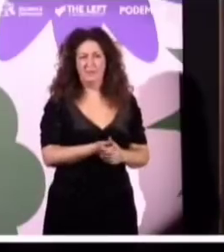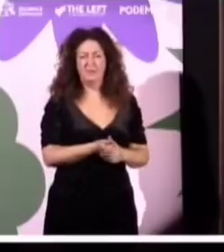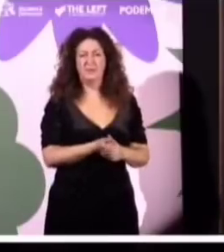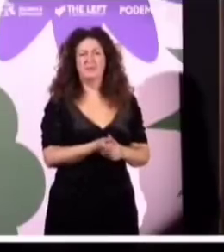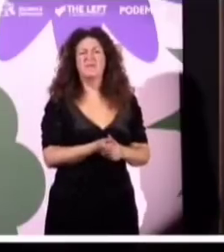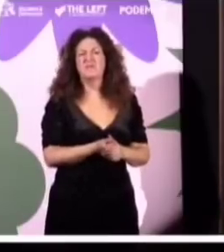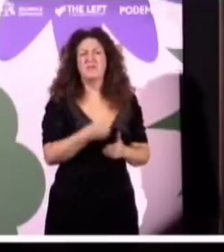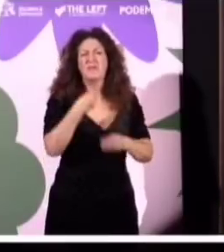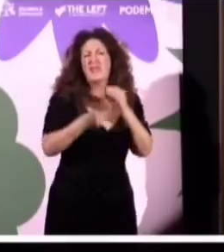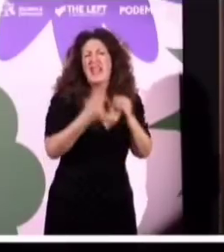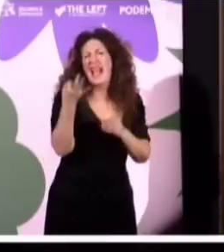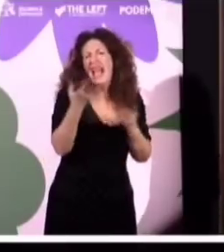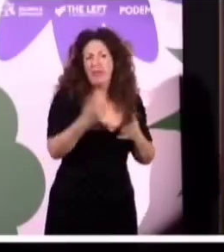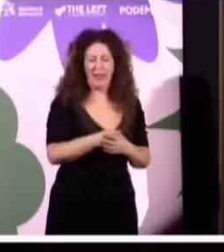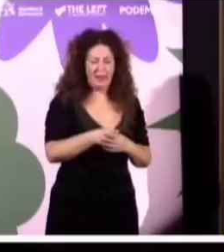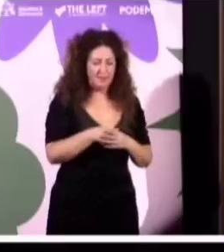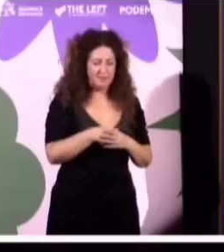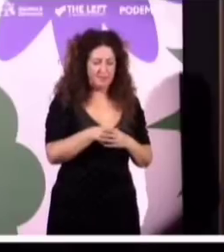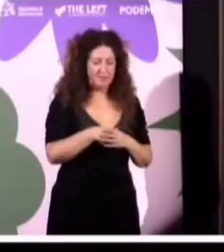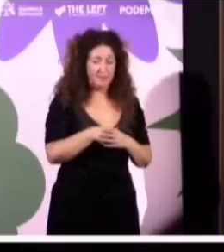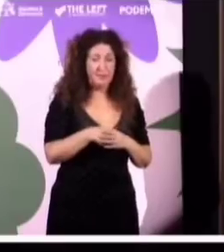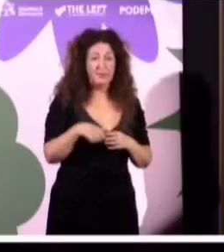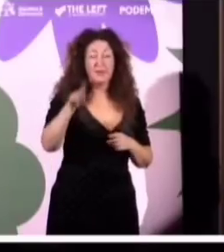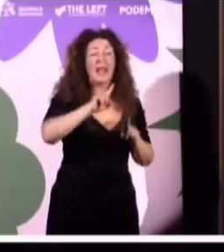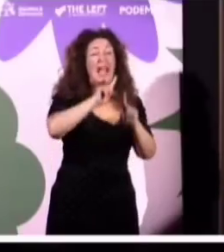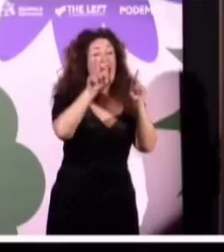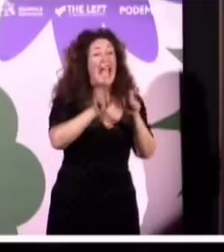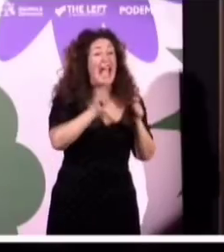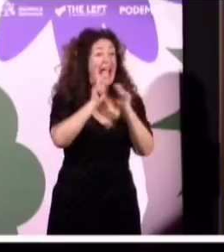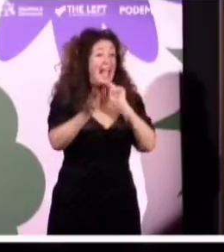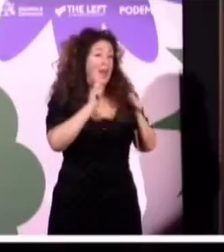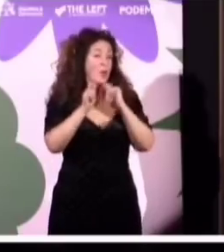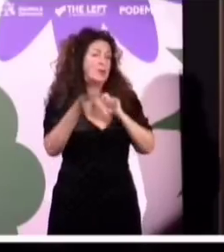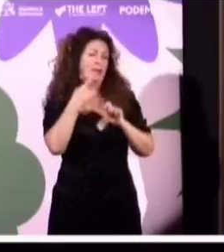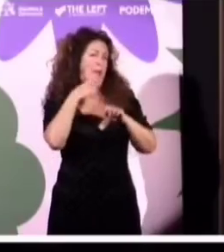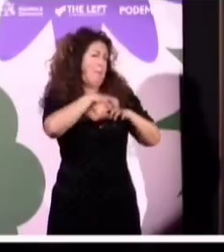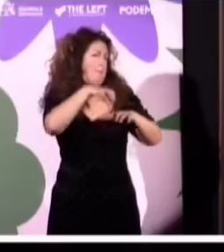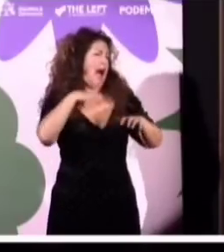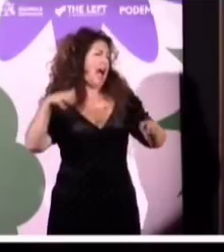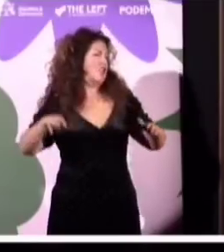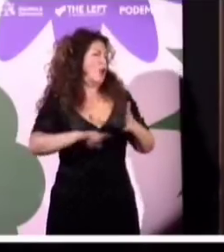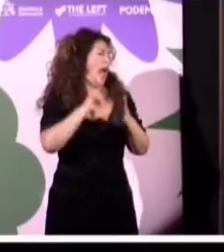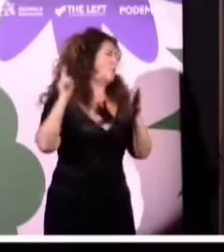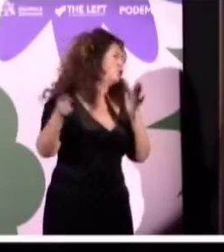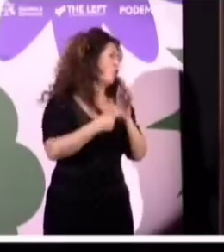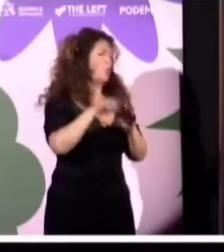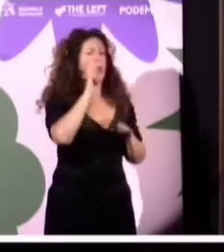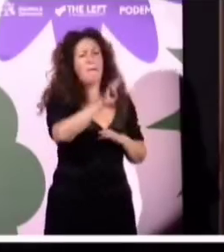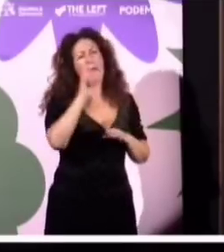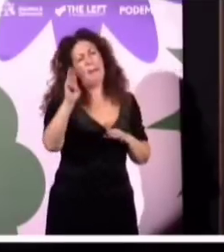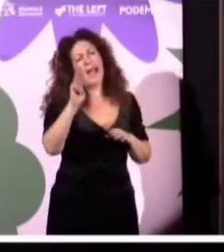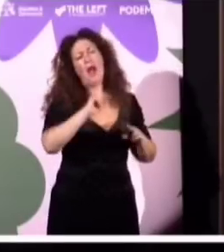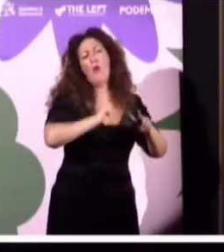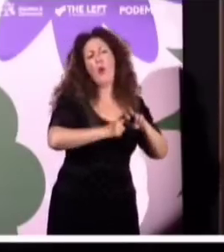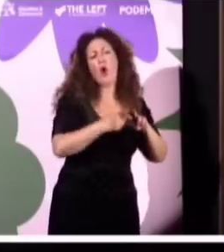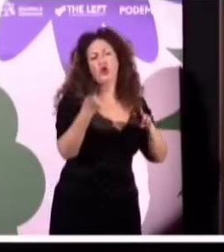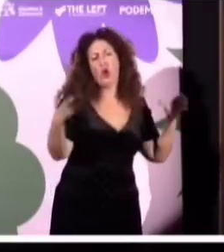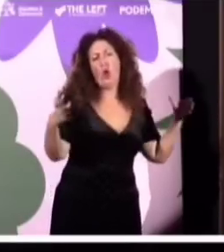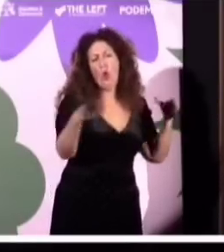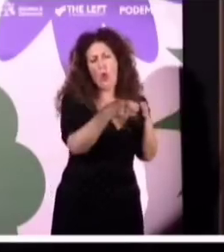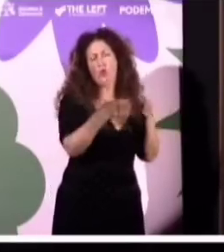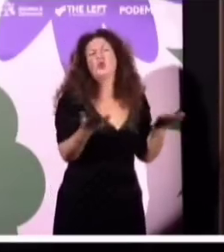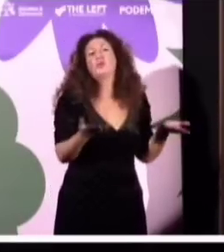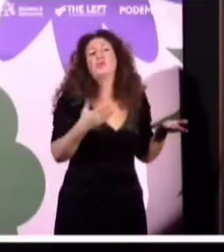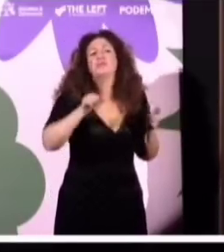¿Qué hacer? Todas las encuestas dicen que va a haber una mayoría absoluta del Partido Popular y Vox. ¿Qué